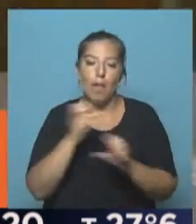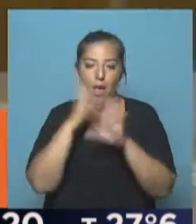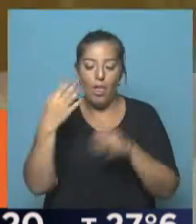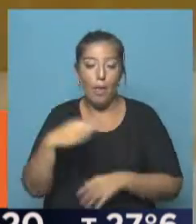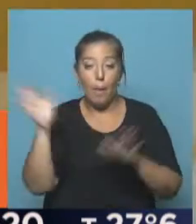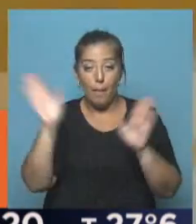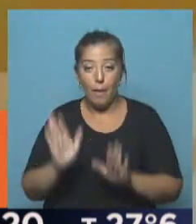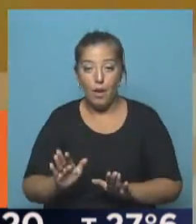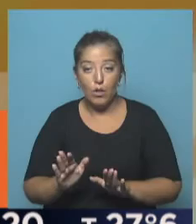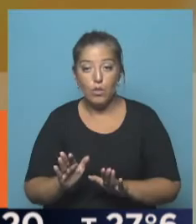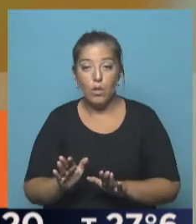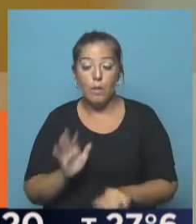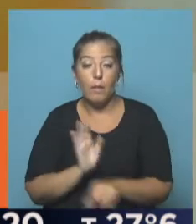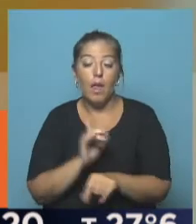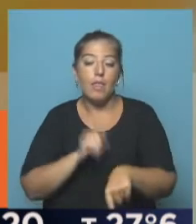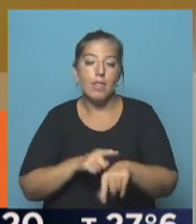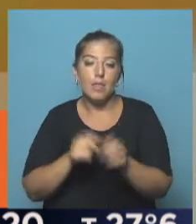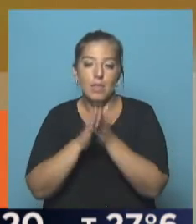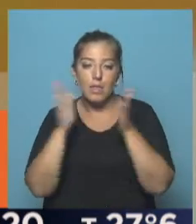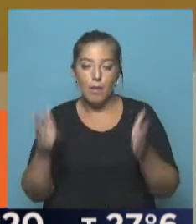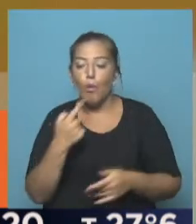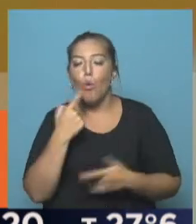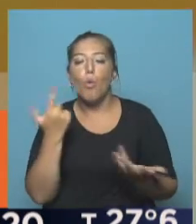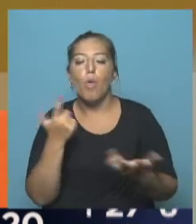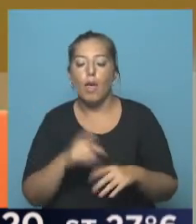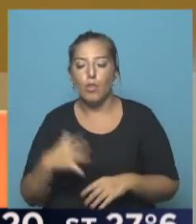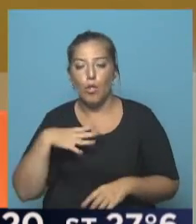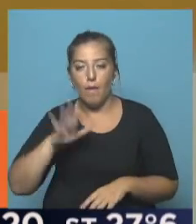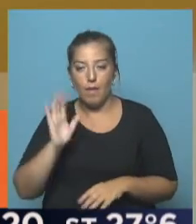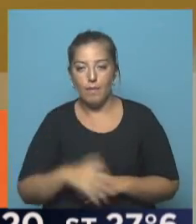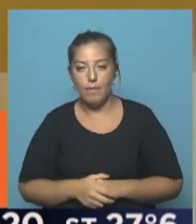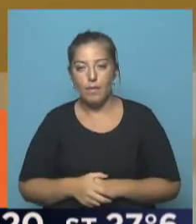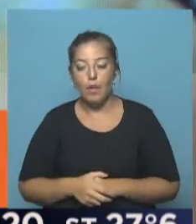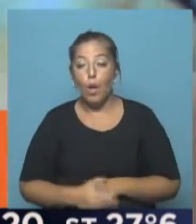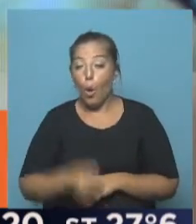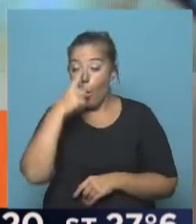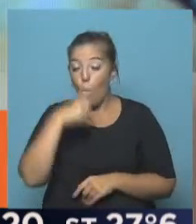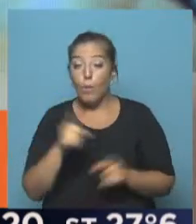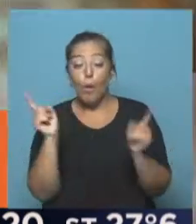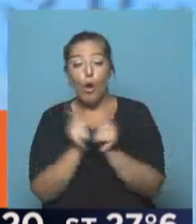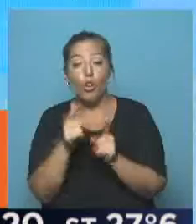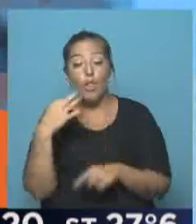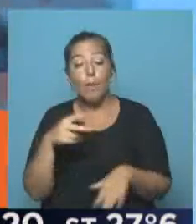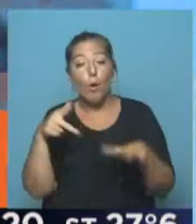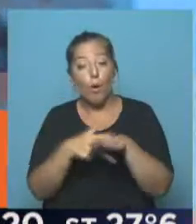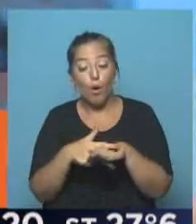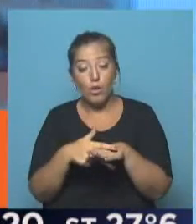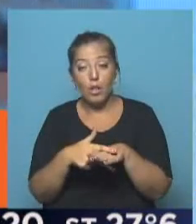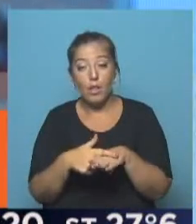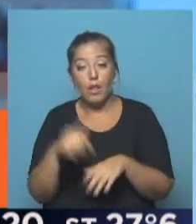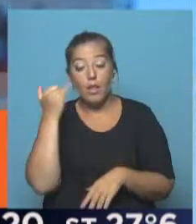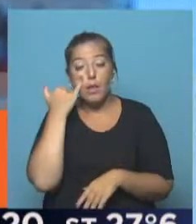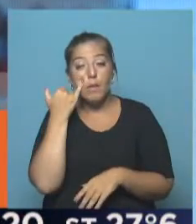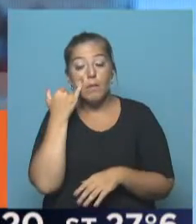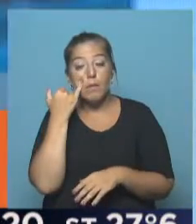prepararnos para una etapa de alta incertidumbre todavía por delante. Te pregunto lo último, cortito, que ya nos tenemos que ir a una pausa, y tiene que ver